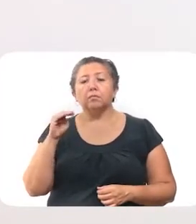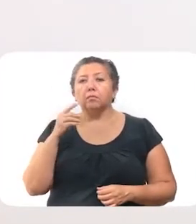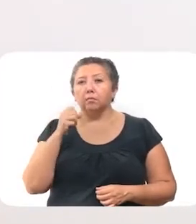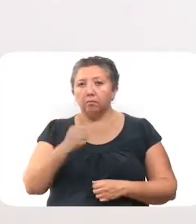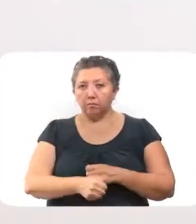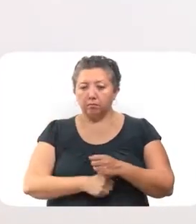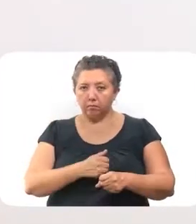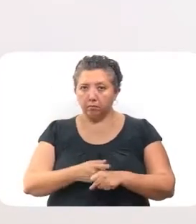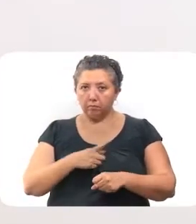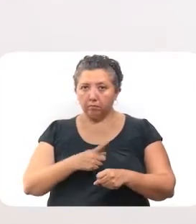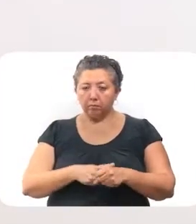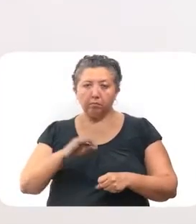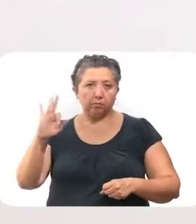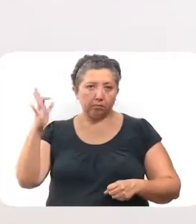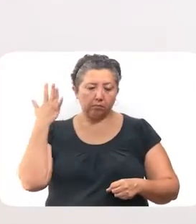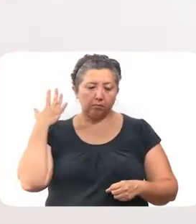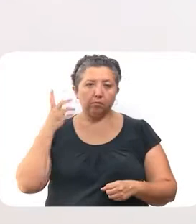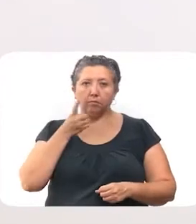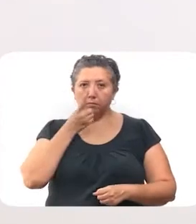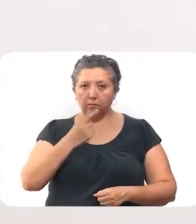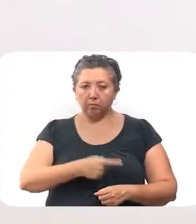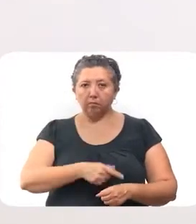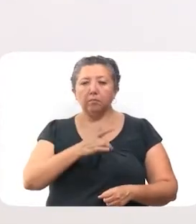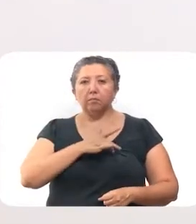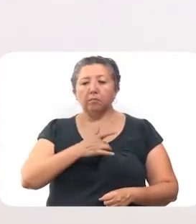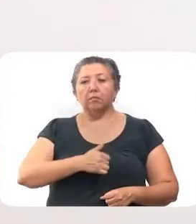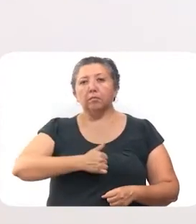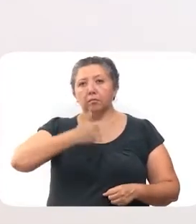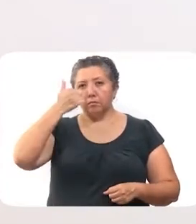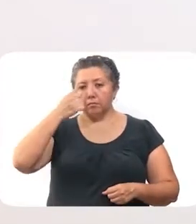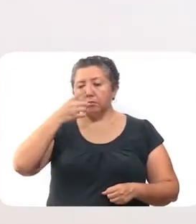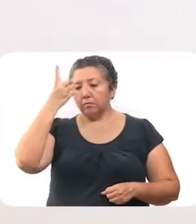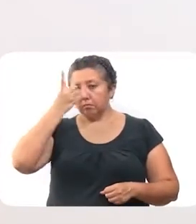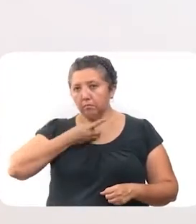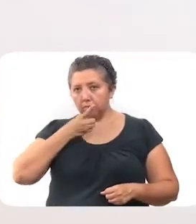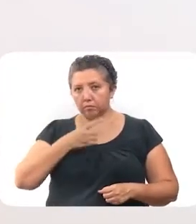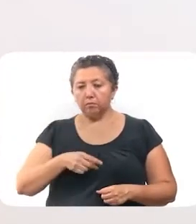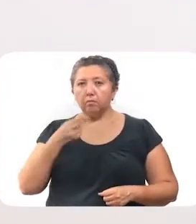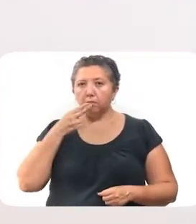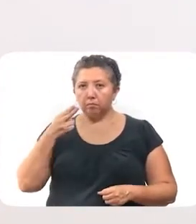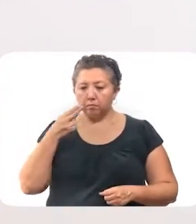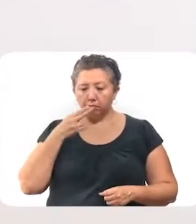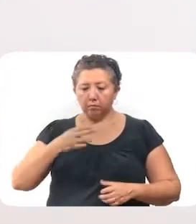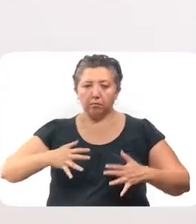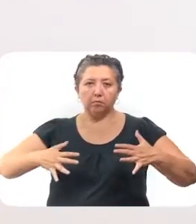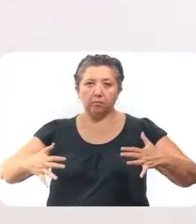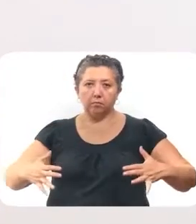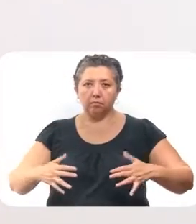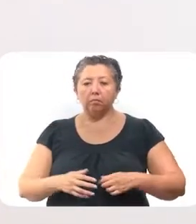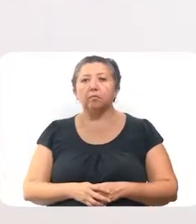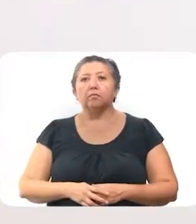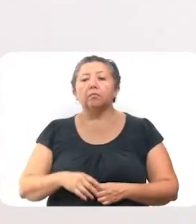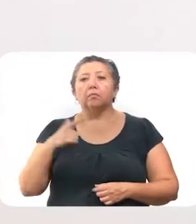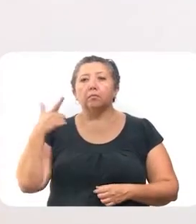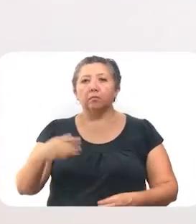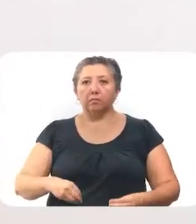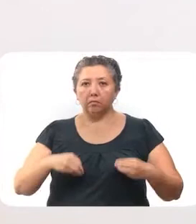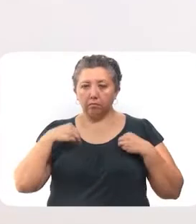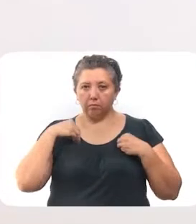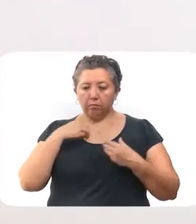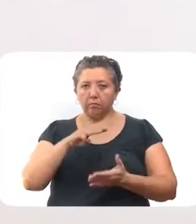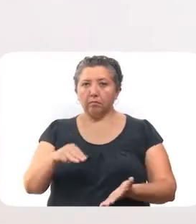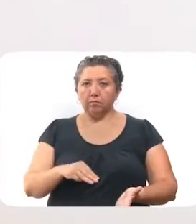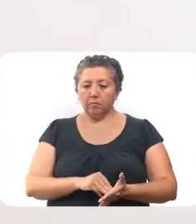años. Sus principales enfermedades fueron hipertensión arterial, diabetes, tabaquismo y obesidad. 7 residían